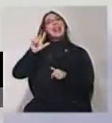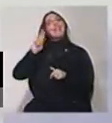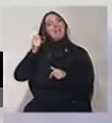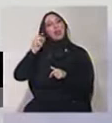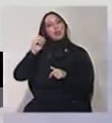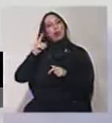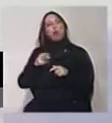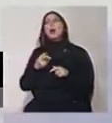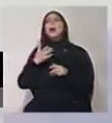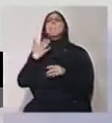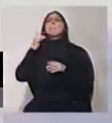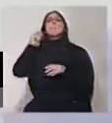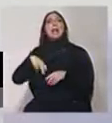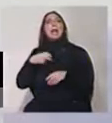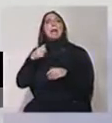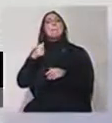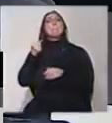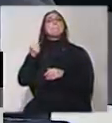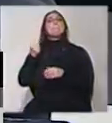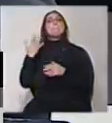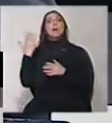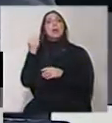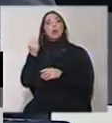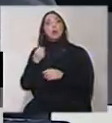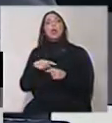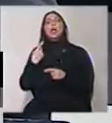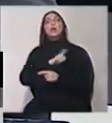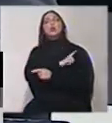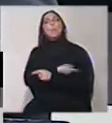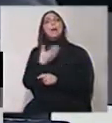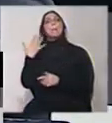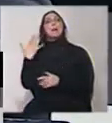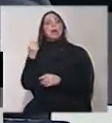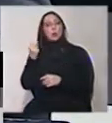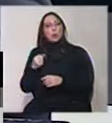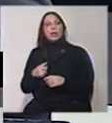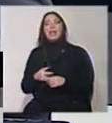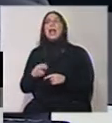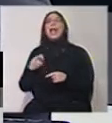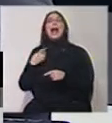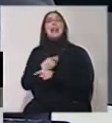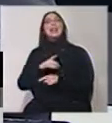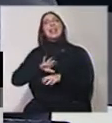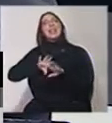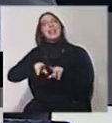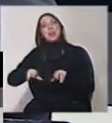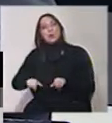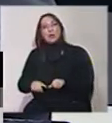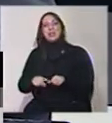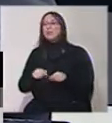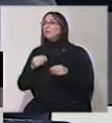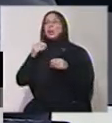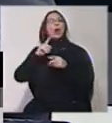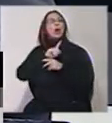el Plan Mano Dura primero, Plan Supermano Dura después, Plan Antidelincuencial después, no han dado absolutamente